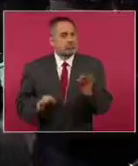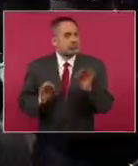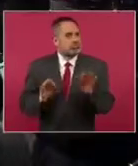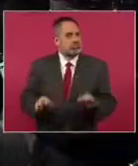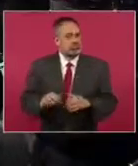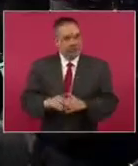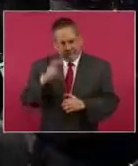de antes